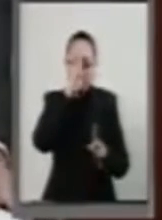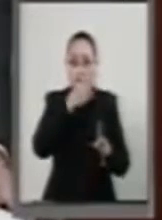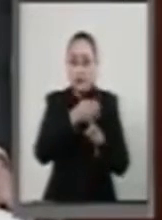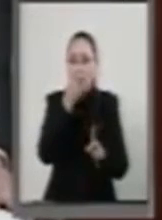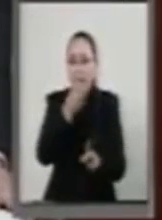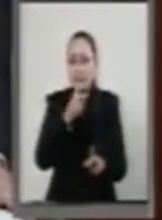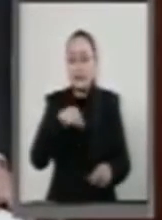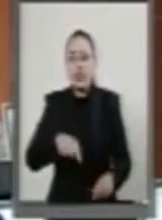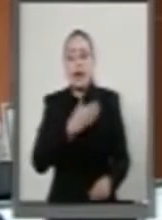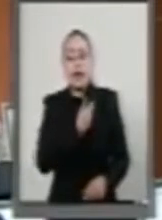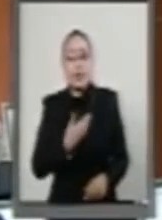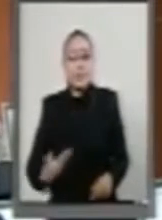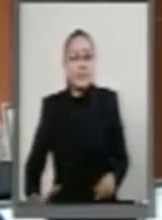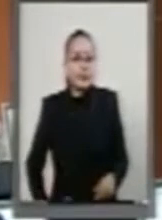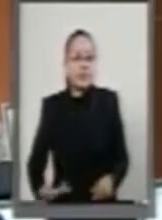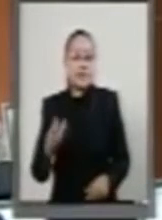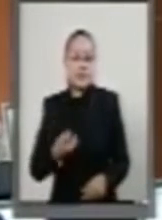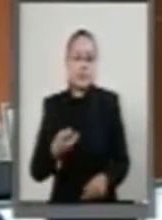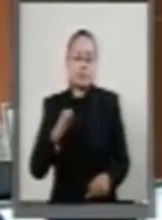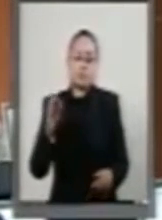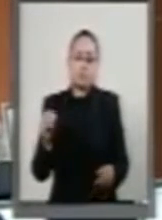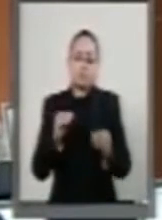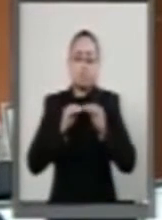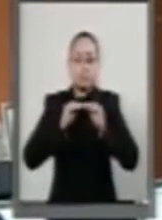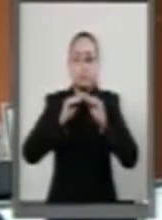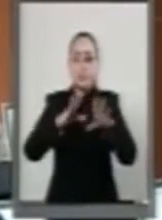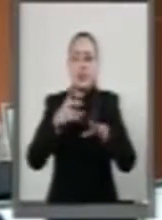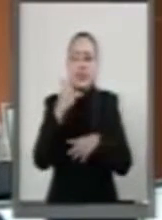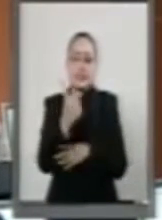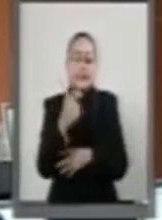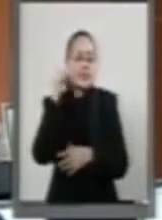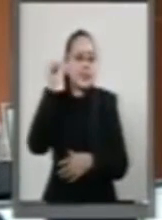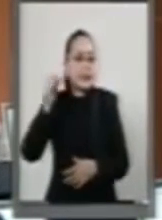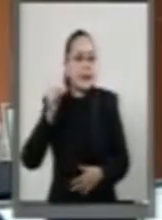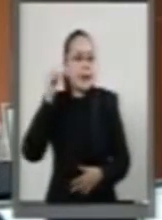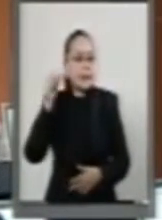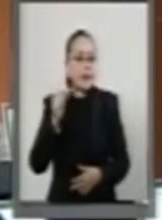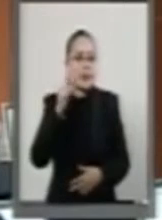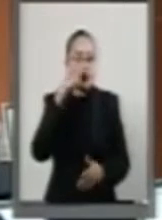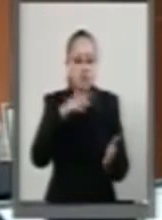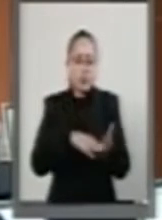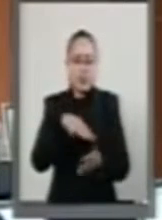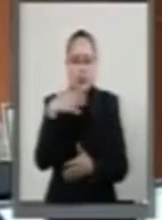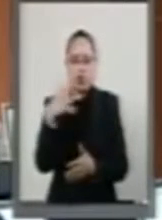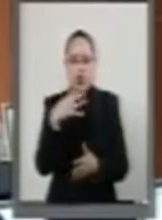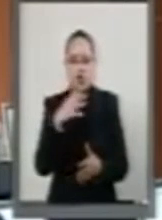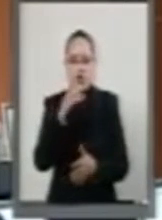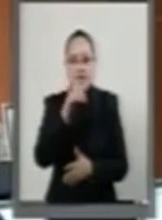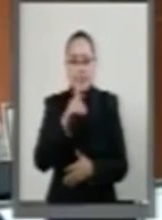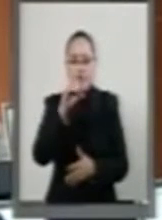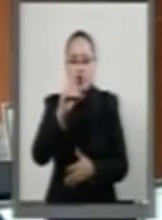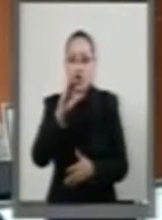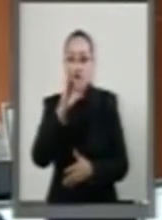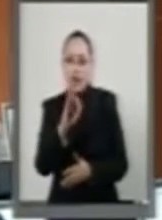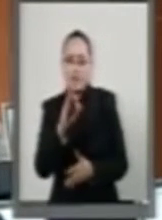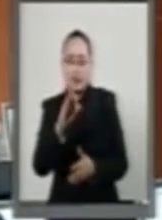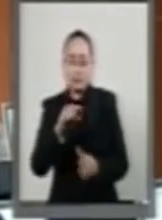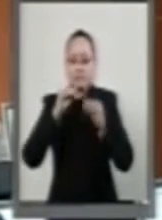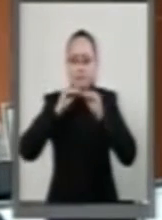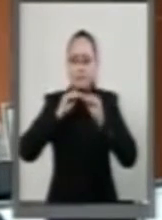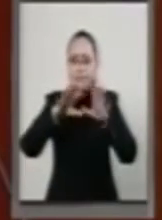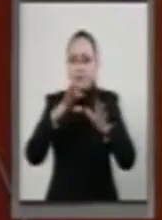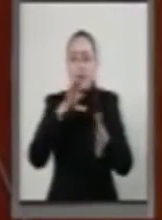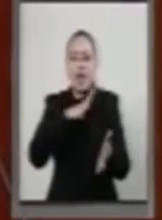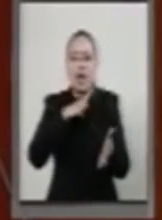el Ejecutivo Federal publicó el 7 de abril de 2014 en el Diario Oficial de la Federación